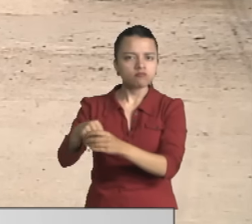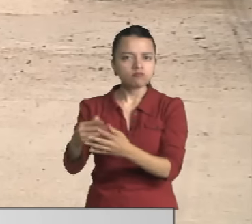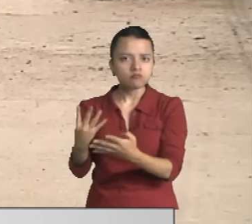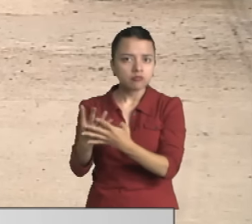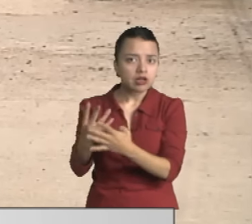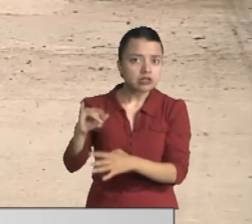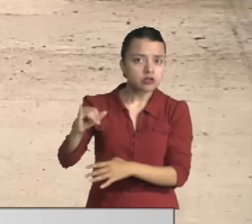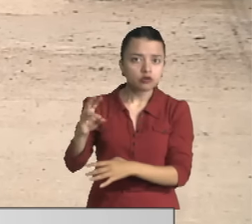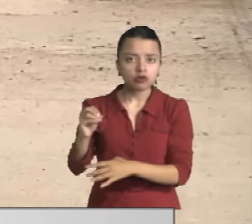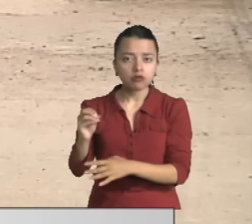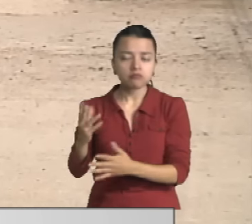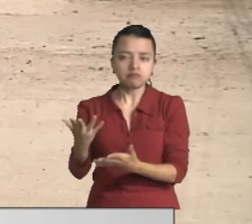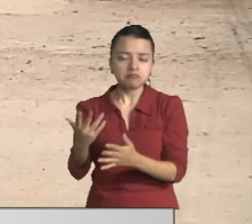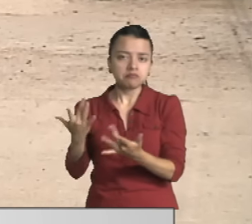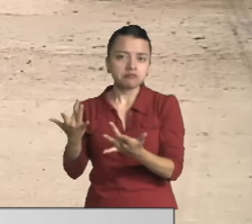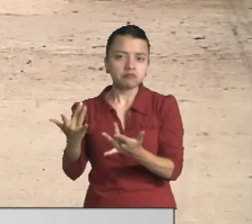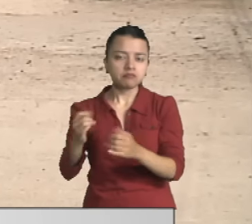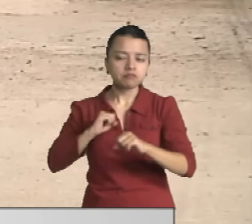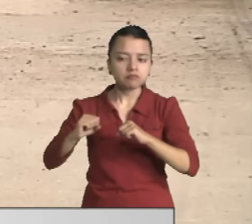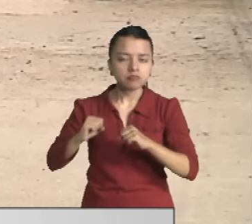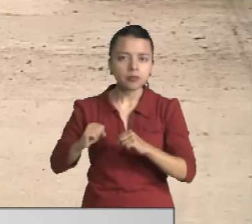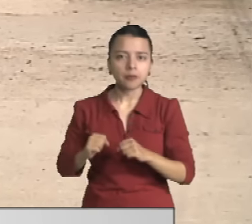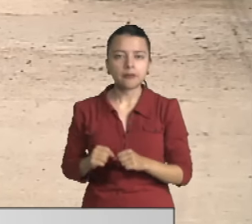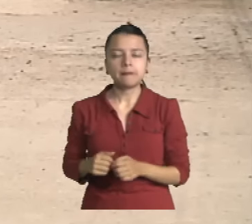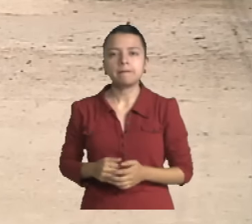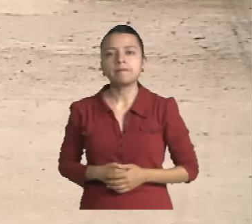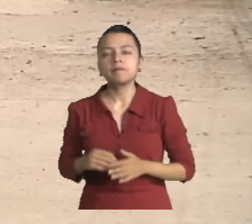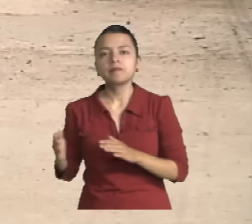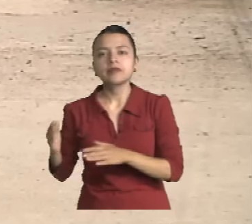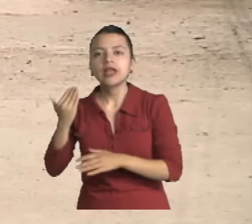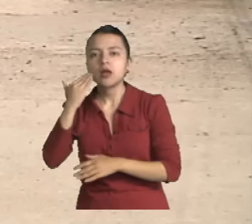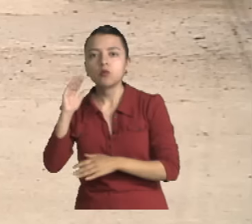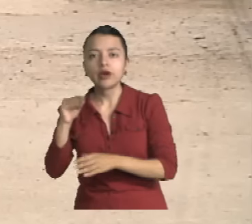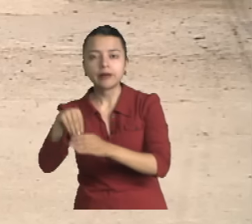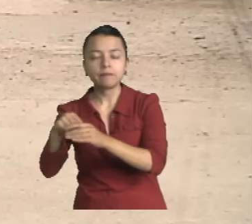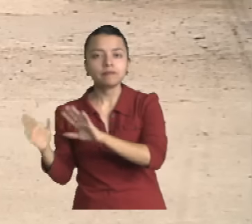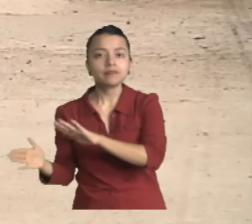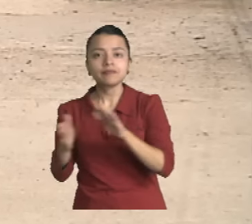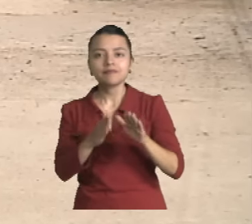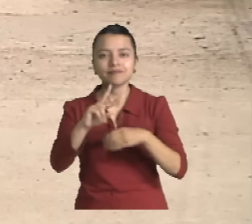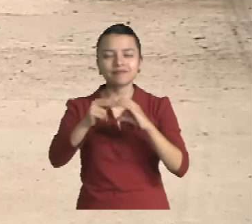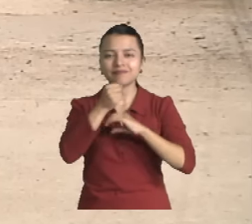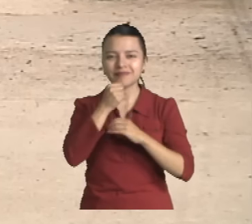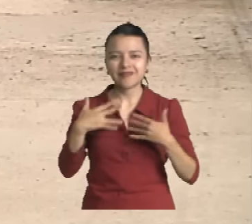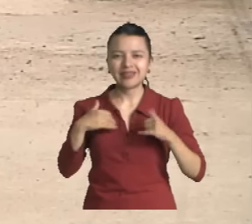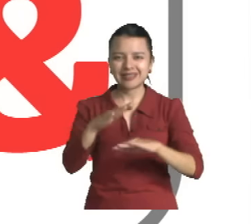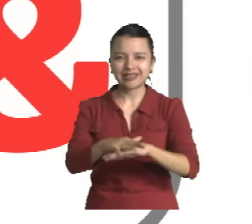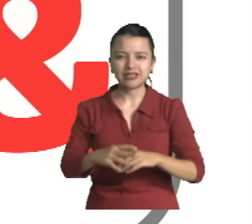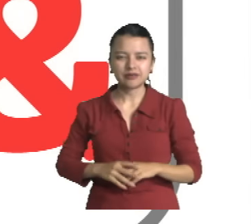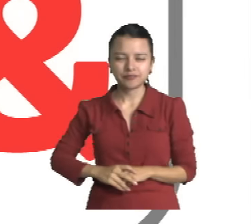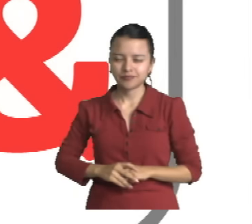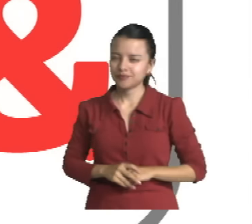esta mujer. Con esta información me despido desde Cartagena. Tatiana Rodríguez para Noticentro 1 CMI. Feliz tarde.